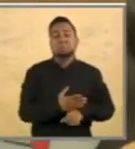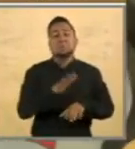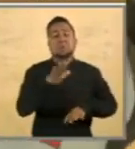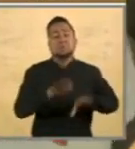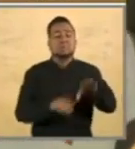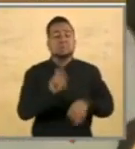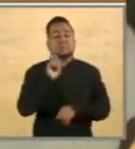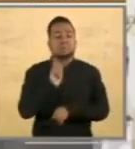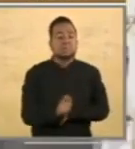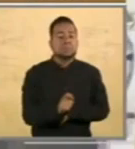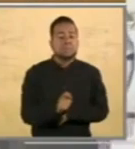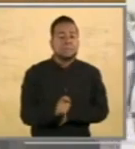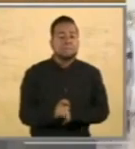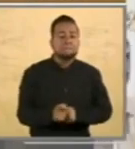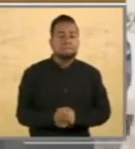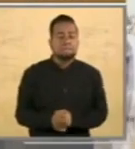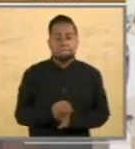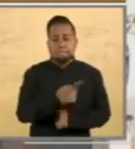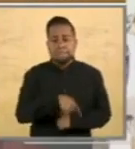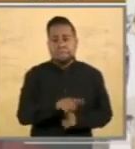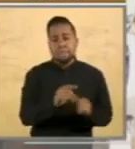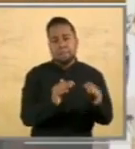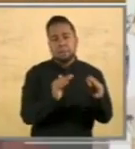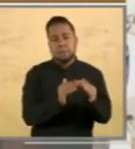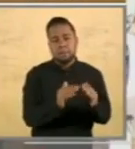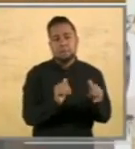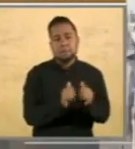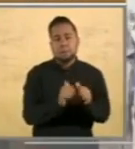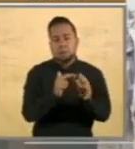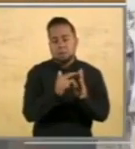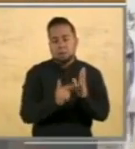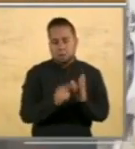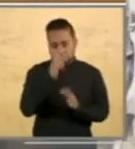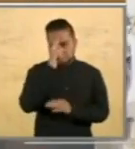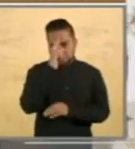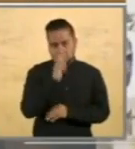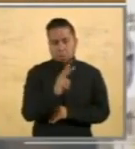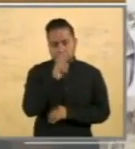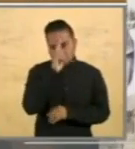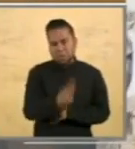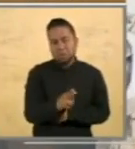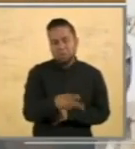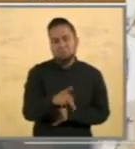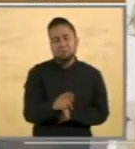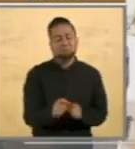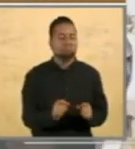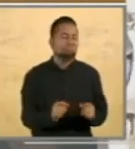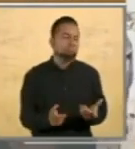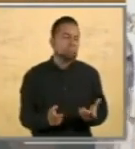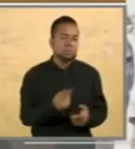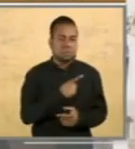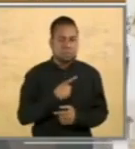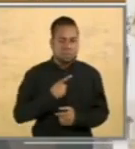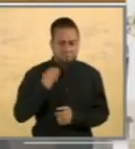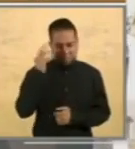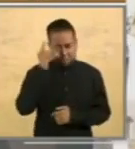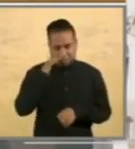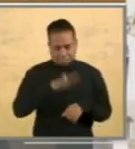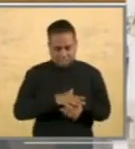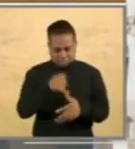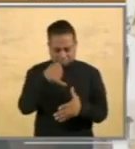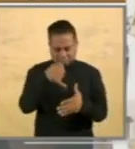es que está que que estén en su casa con ciertas restricciones pero volvemos a lo mismo entonces tendríamos que hacer un análisis más